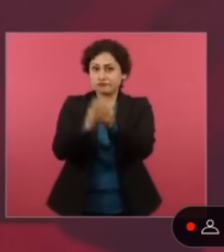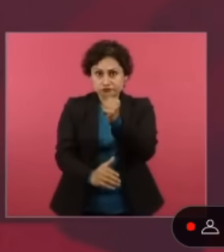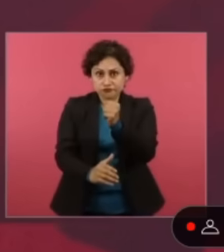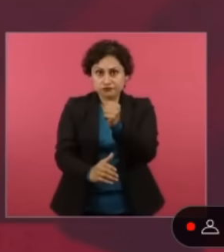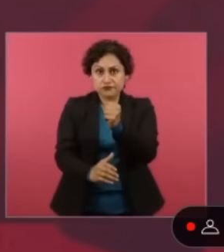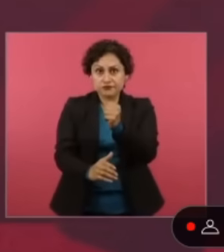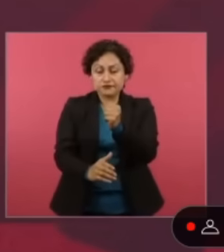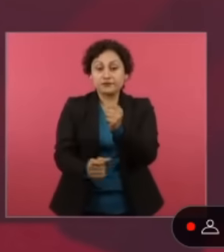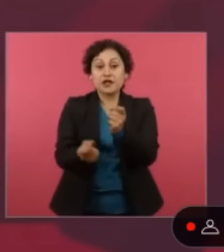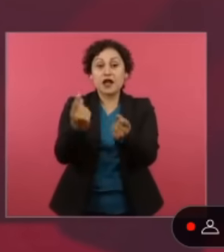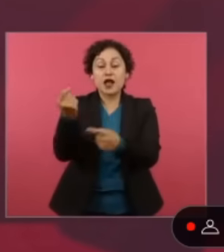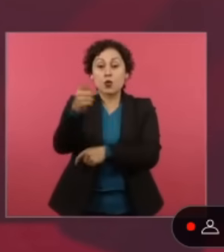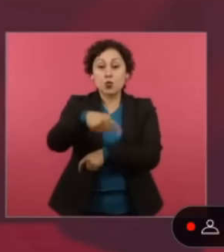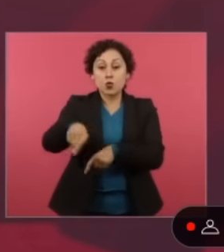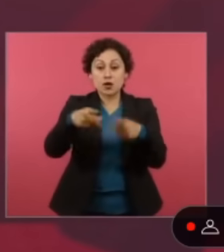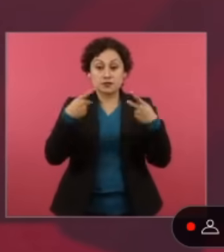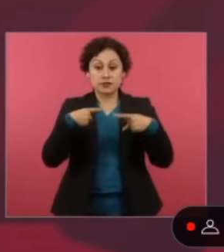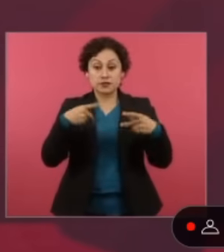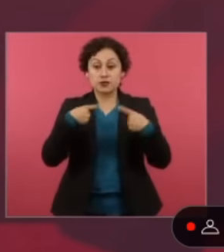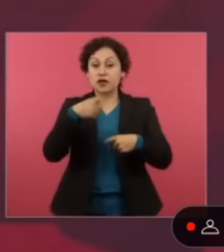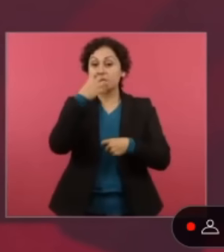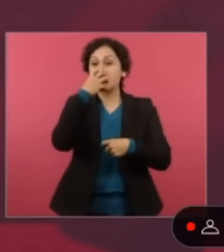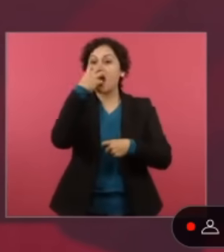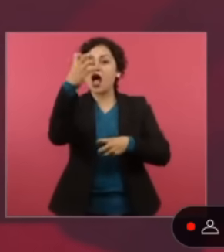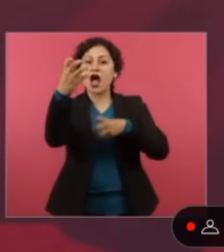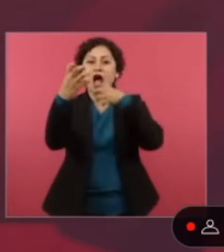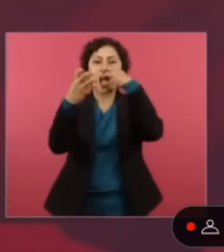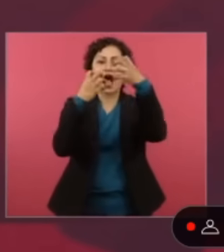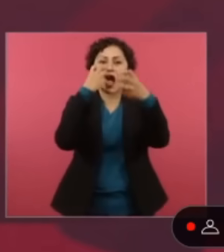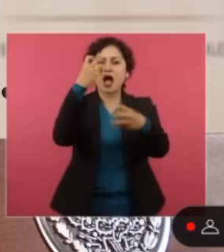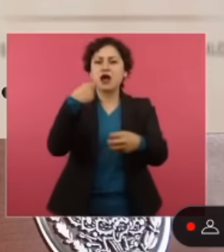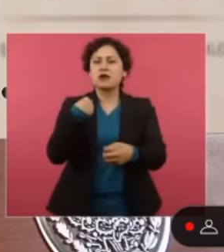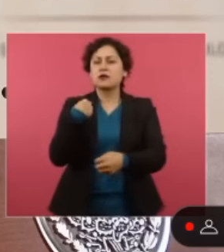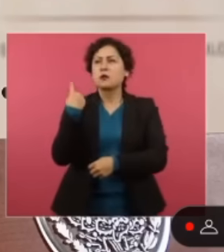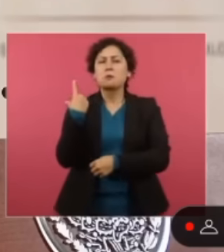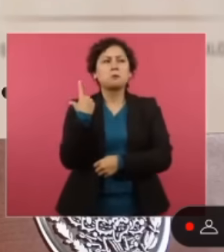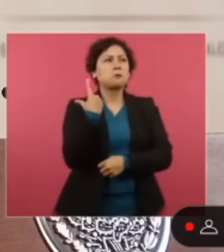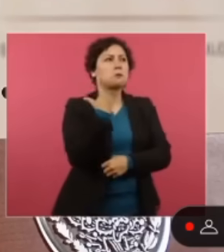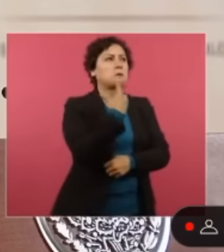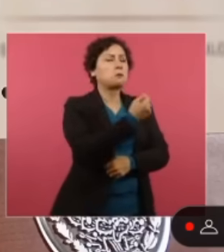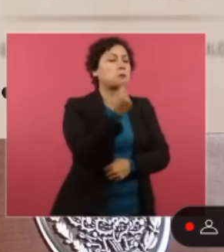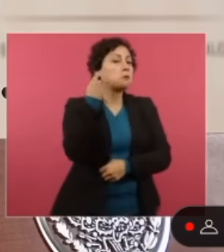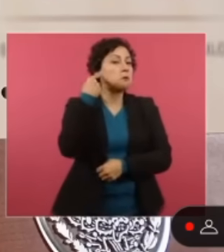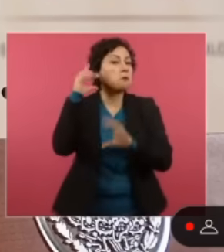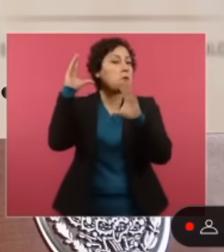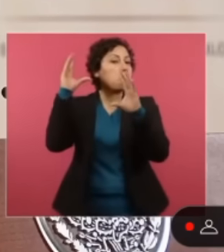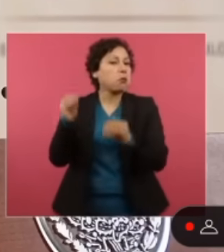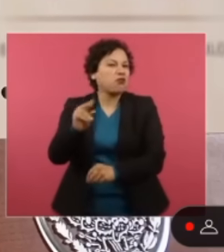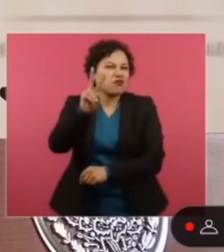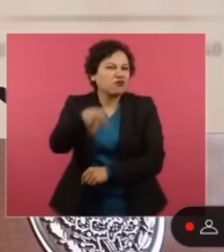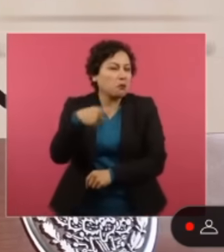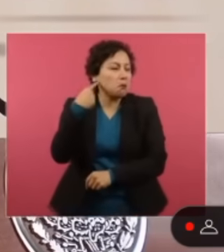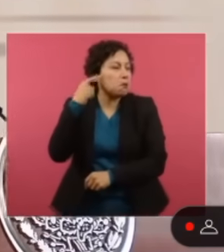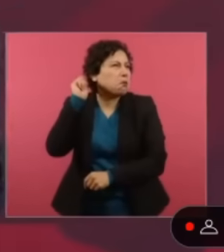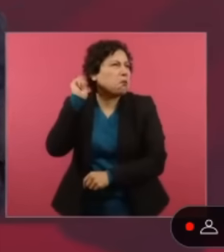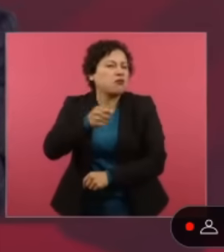burló de los cinco jóvenes que mataron en Jalisco hicieron un hashtag